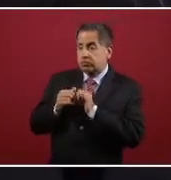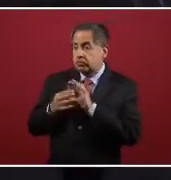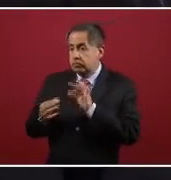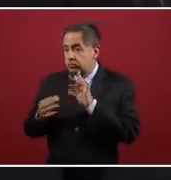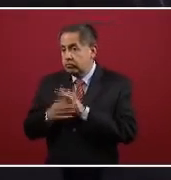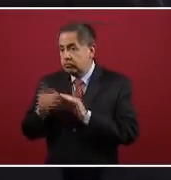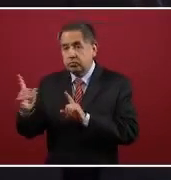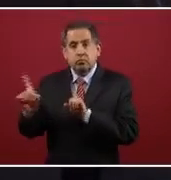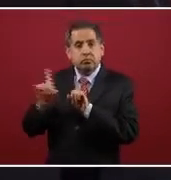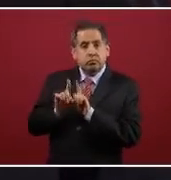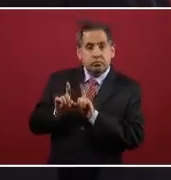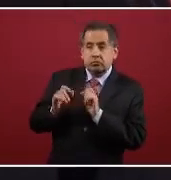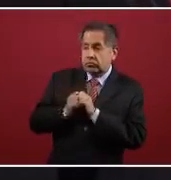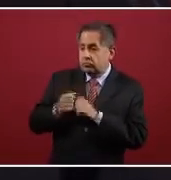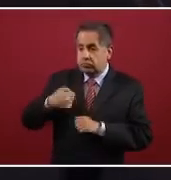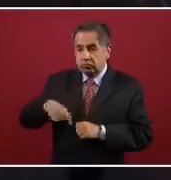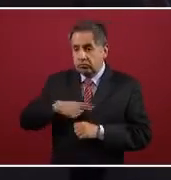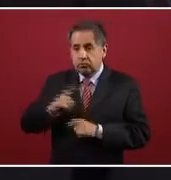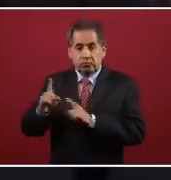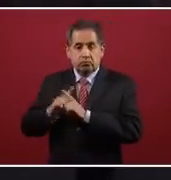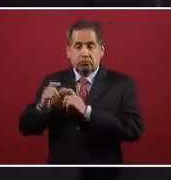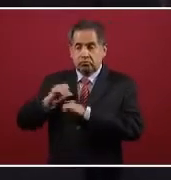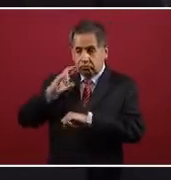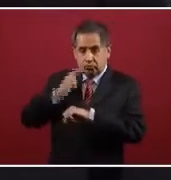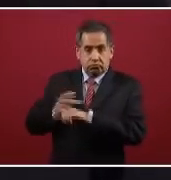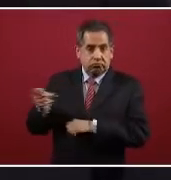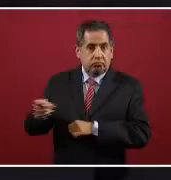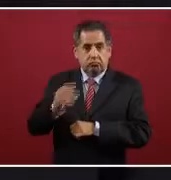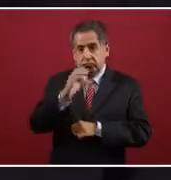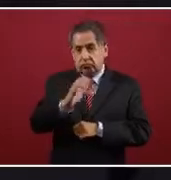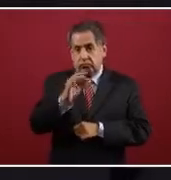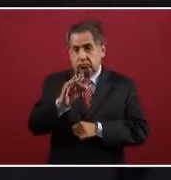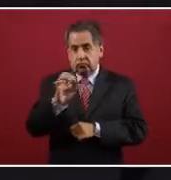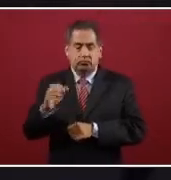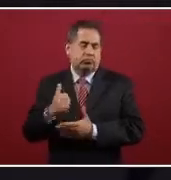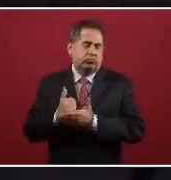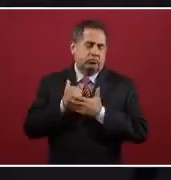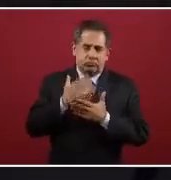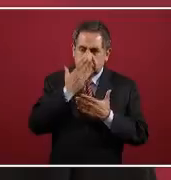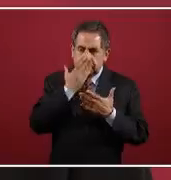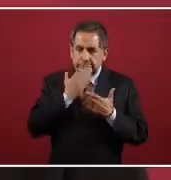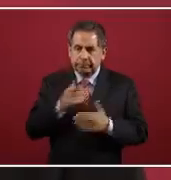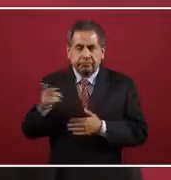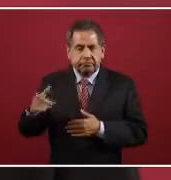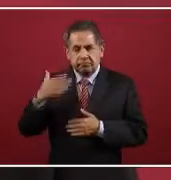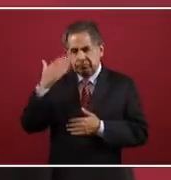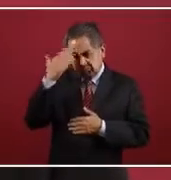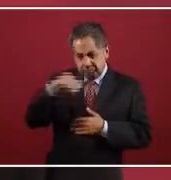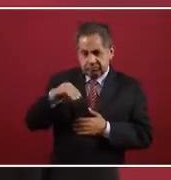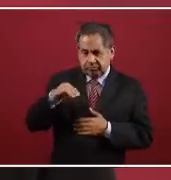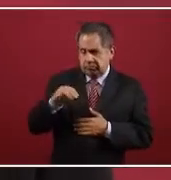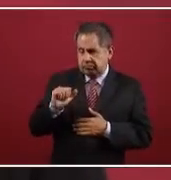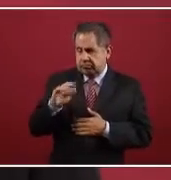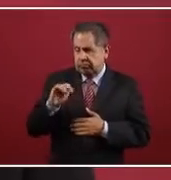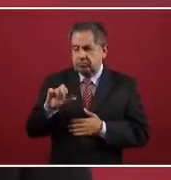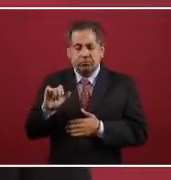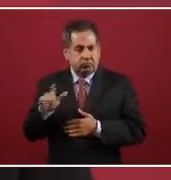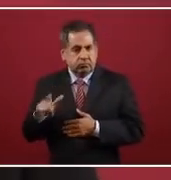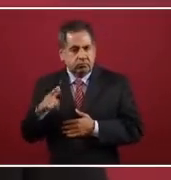que esté a cargo de la Comisión Federal de Electricidad, Manuel Bartlett, porque había que